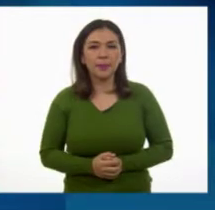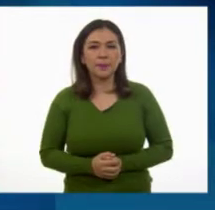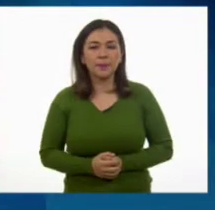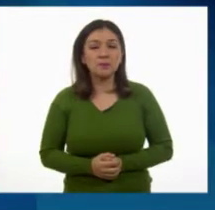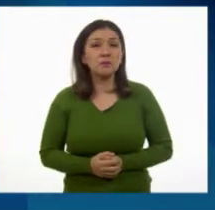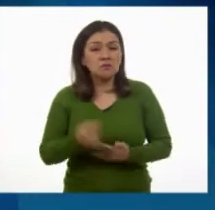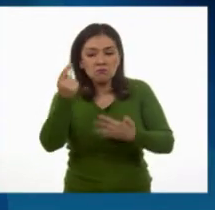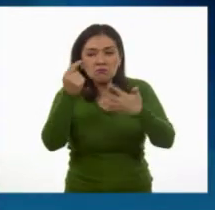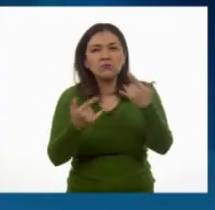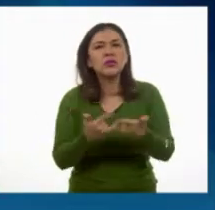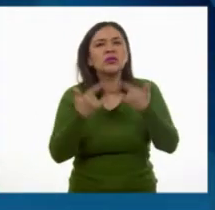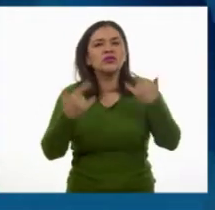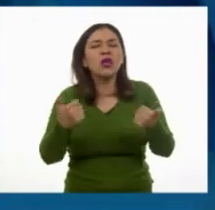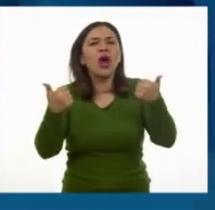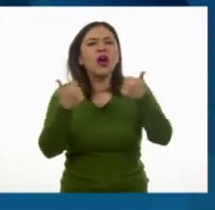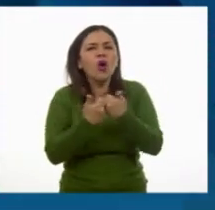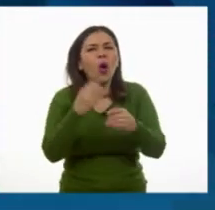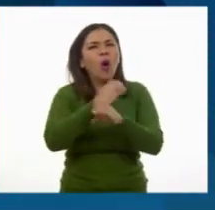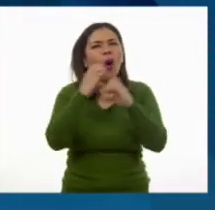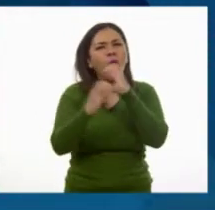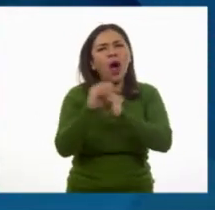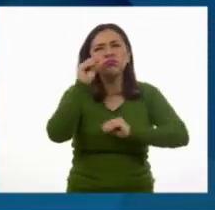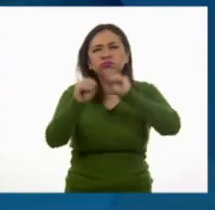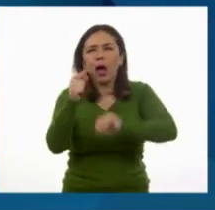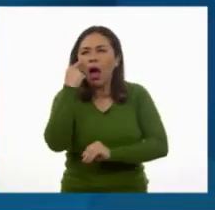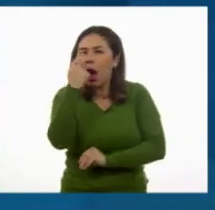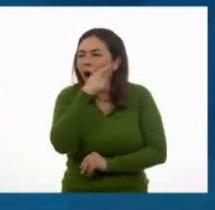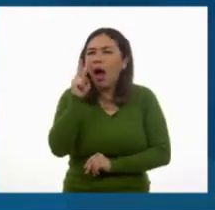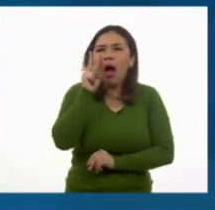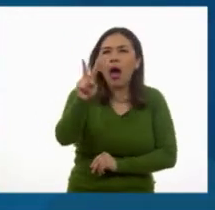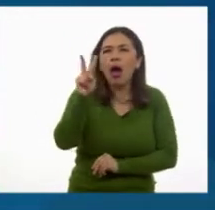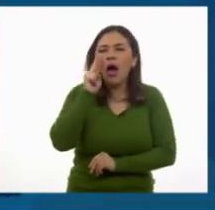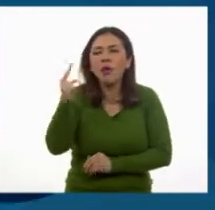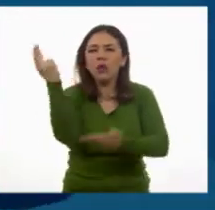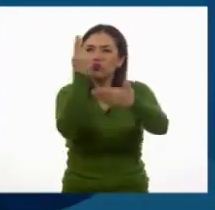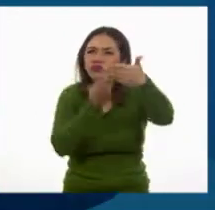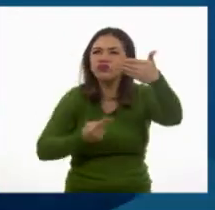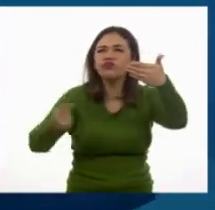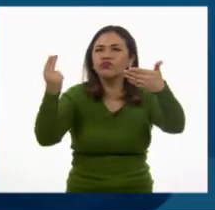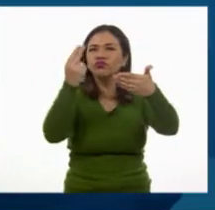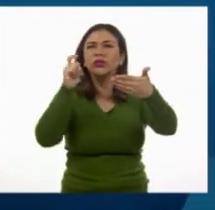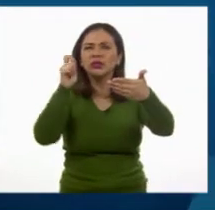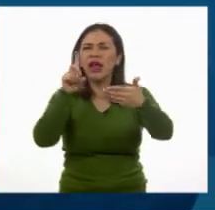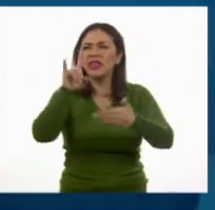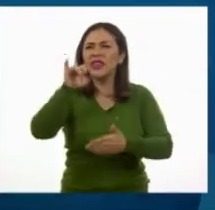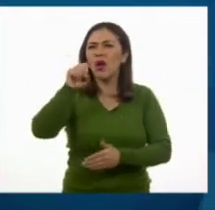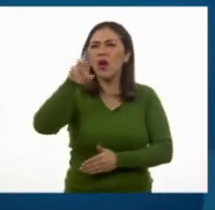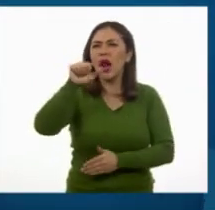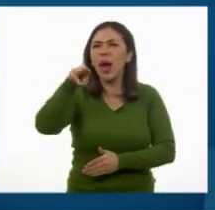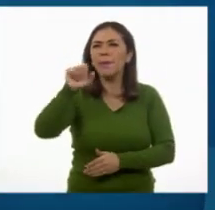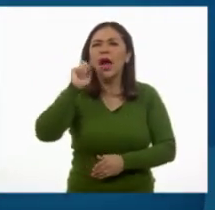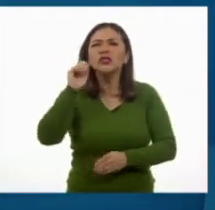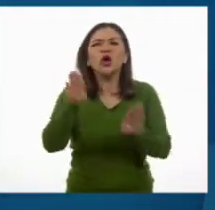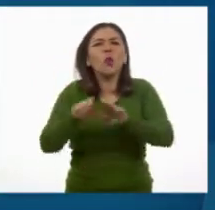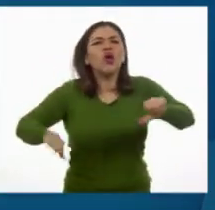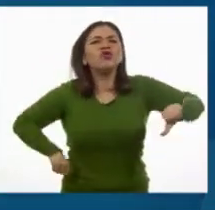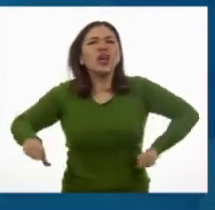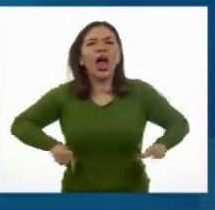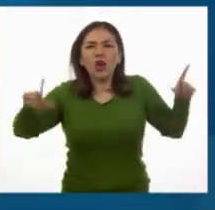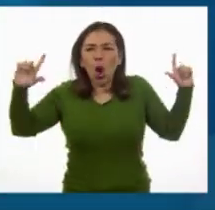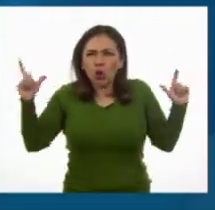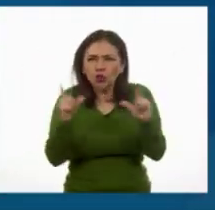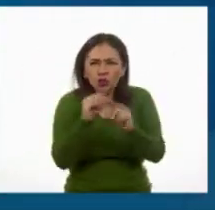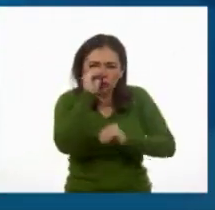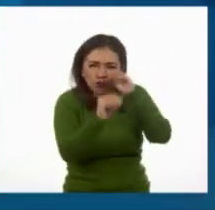Todo está narrado a través de ciertos elementos visuales. Dioramas, que son escenas teatrales en miniatura con